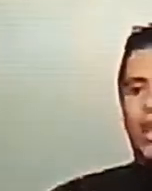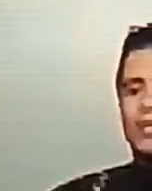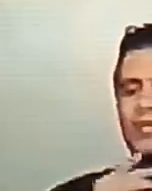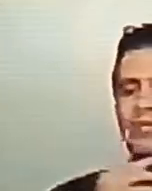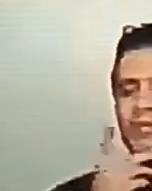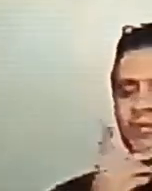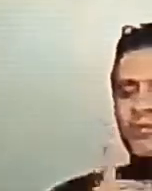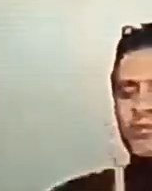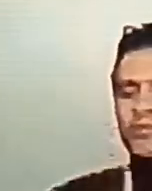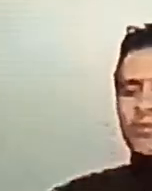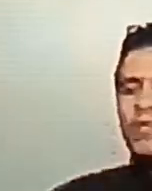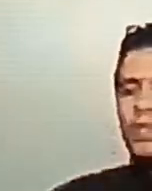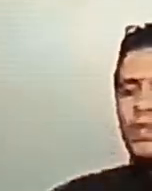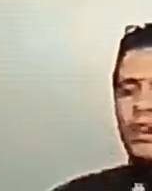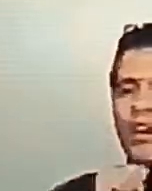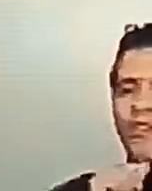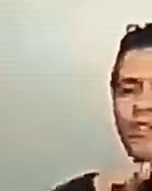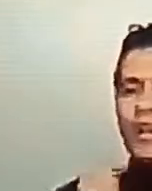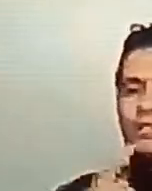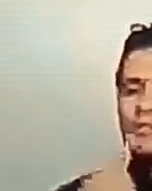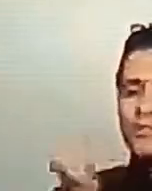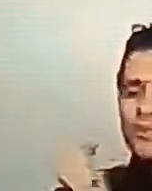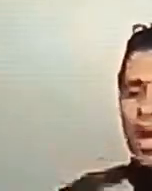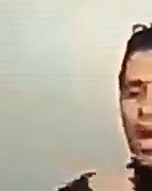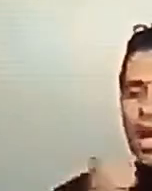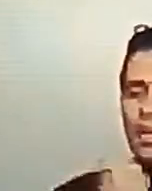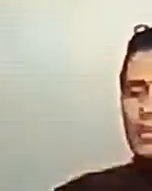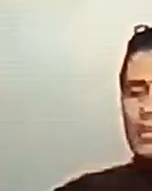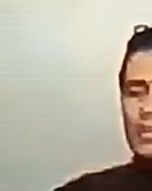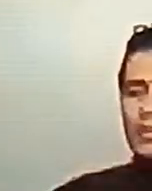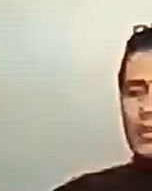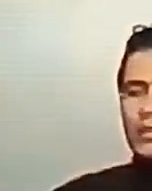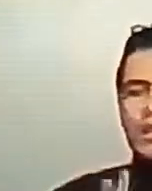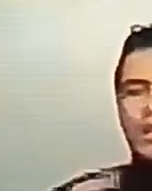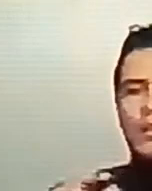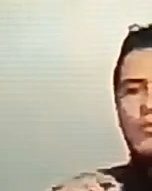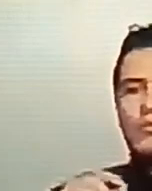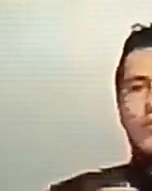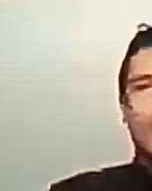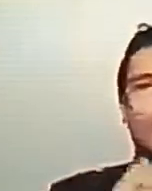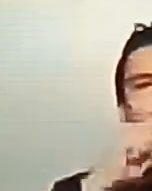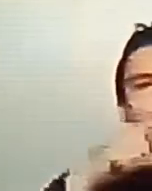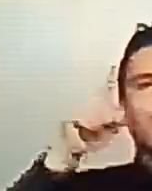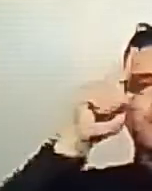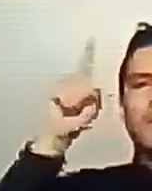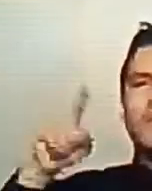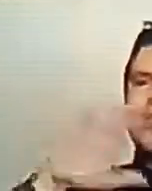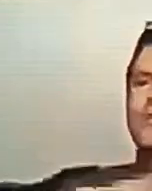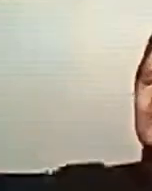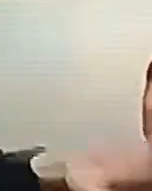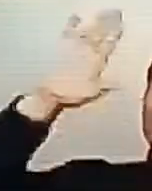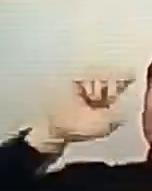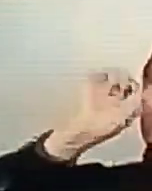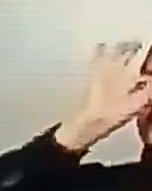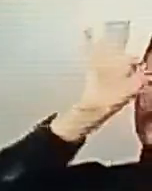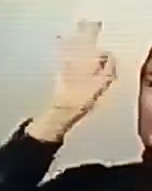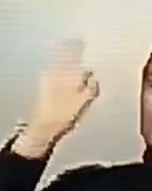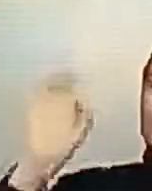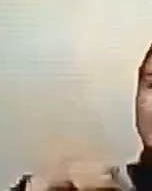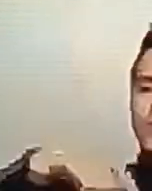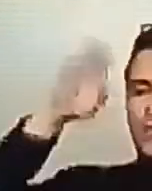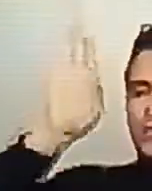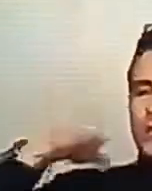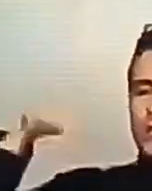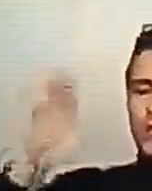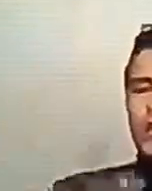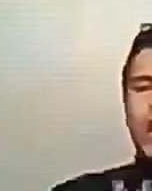en pintar las paredes anunciando que las obras van porque van. No más cobros excesivos